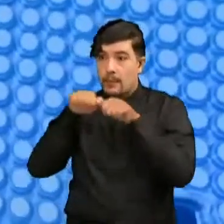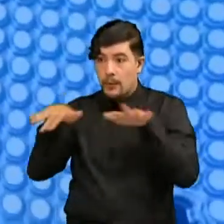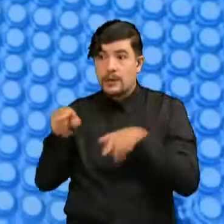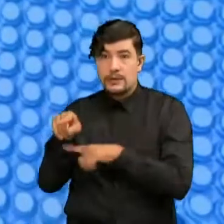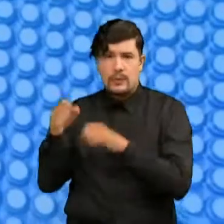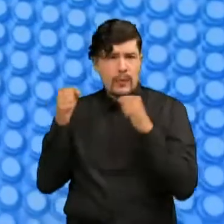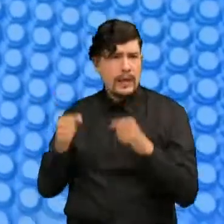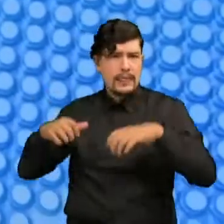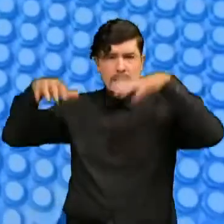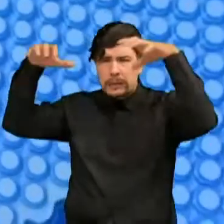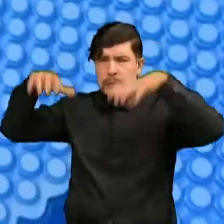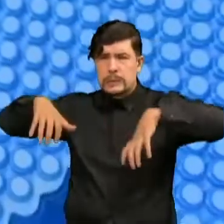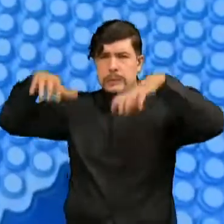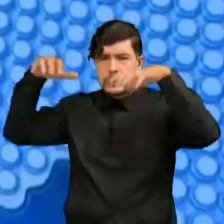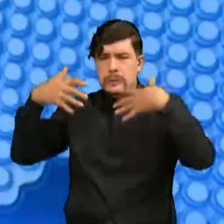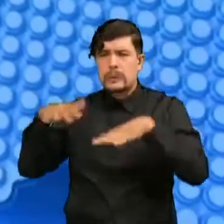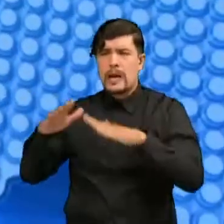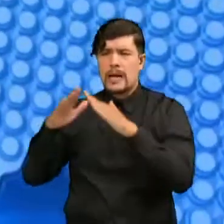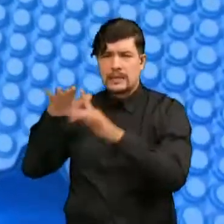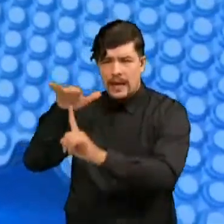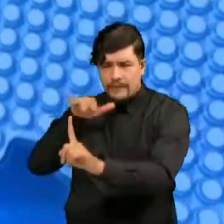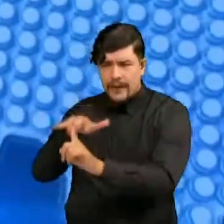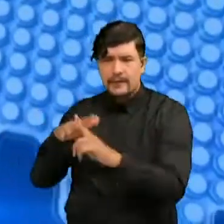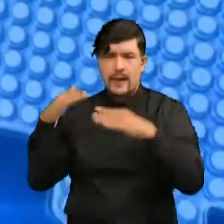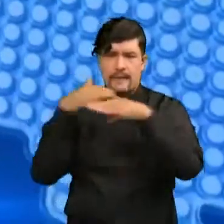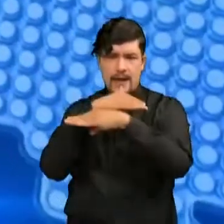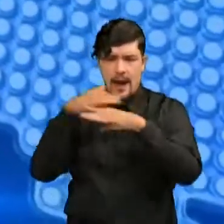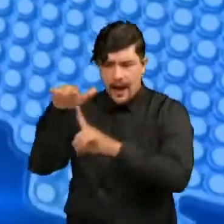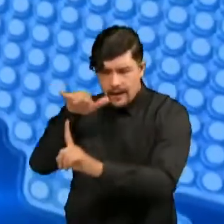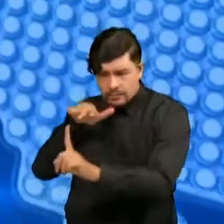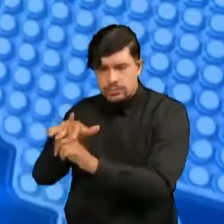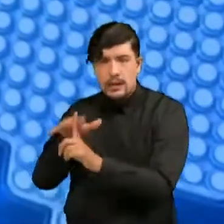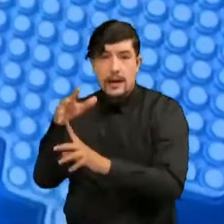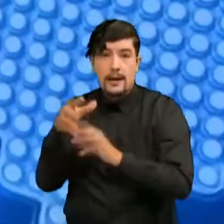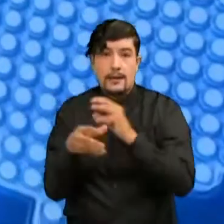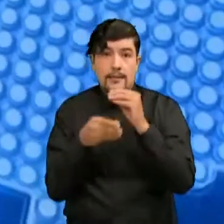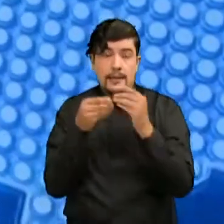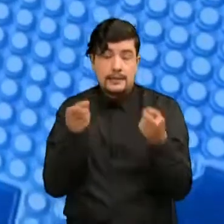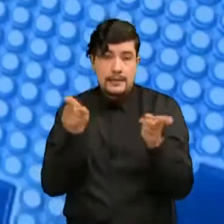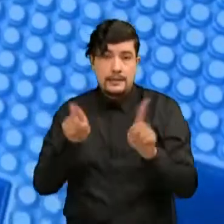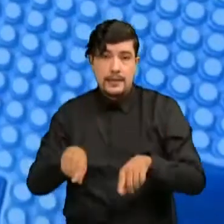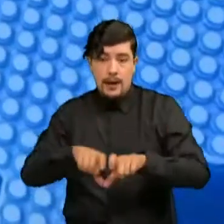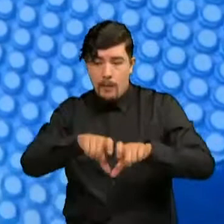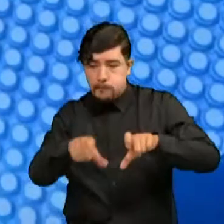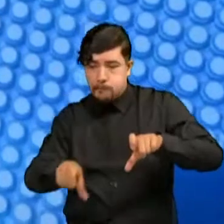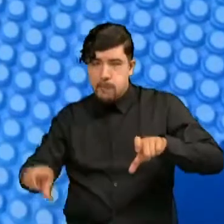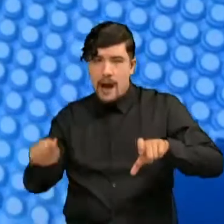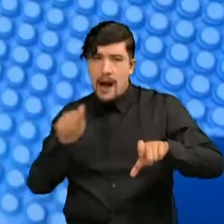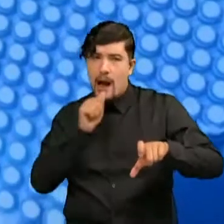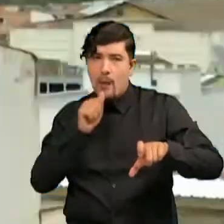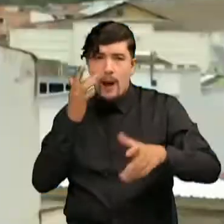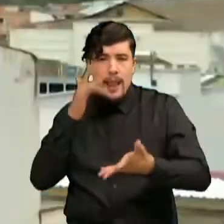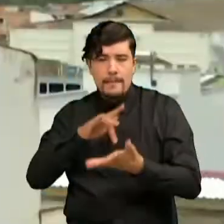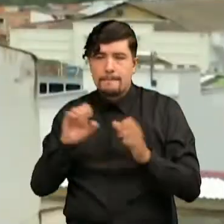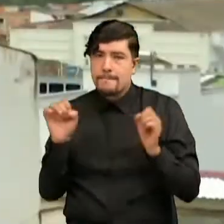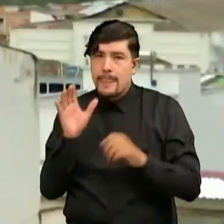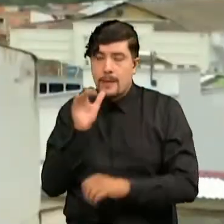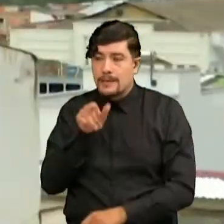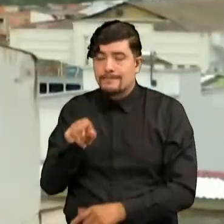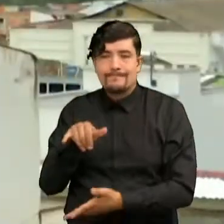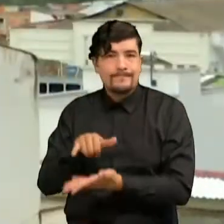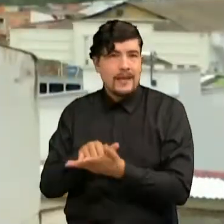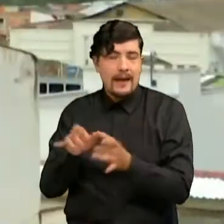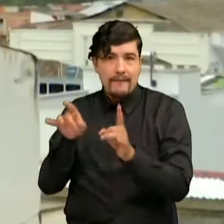ya se han visto afectadas viviendas días y también en todo el tema del acueducto de este lugar por